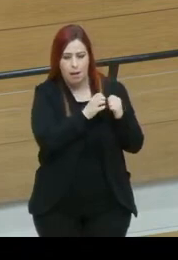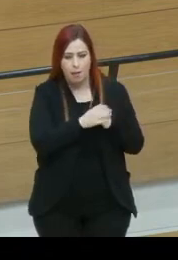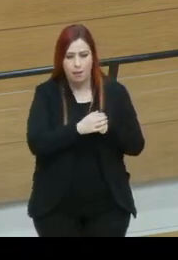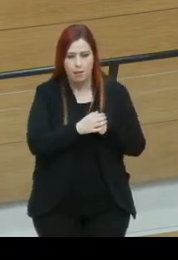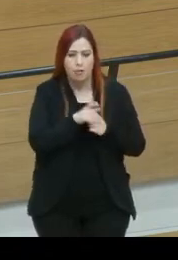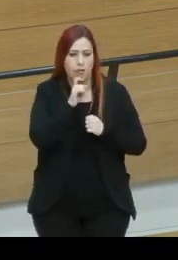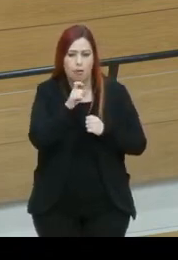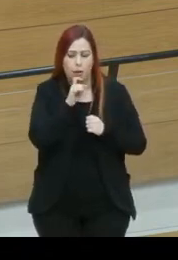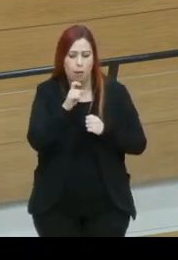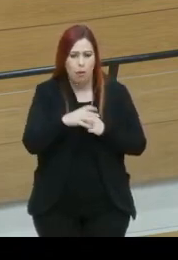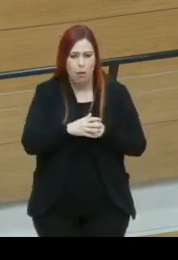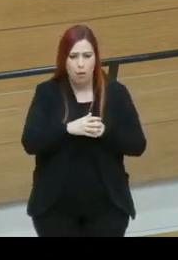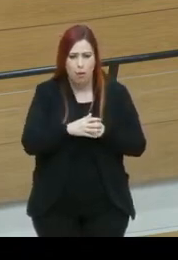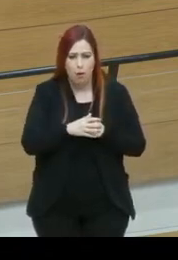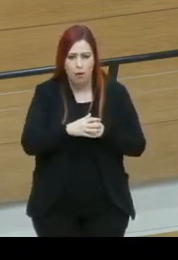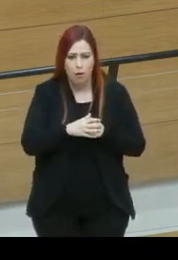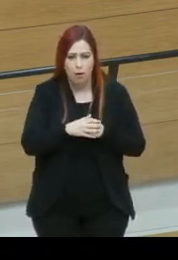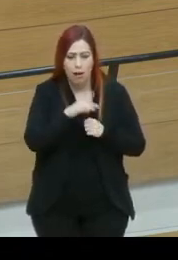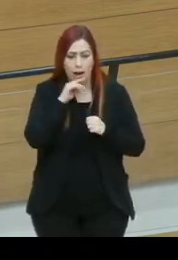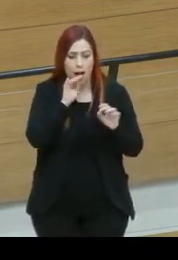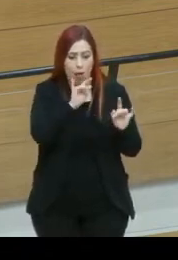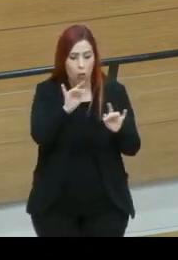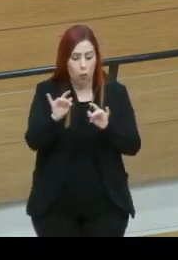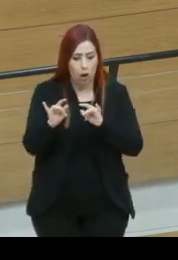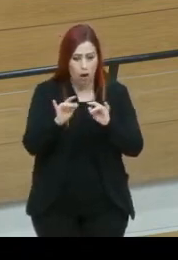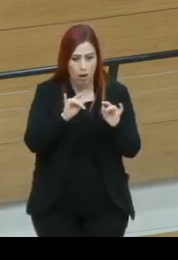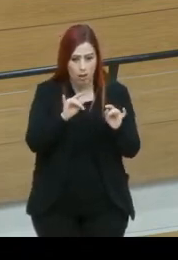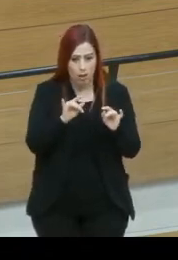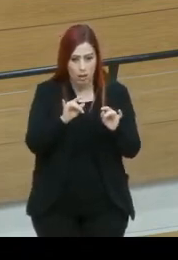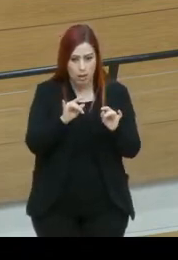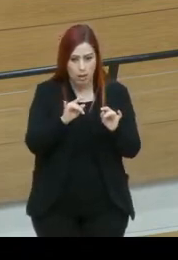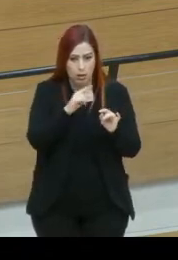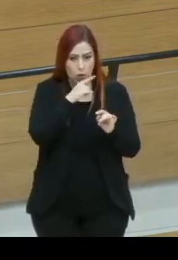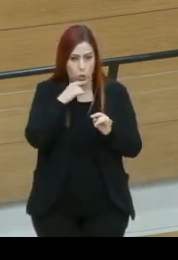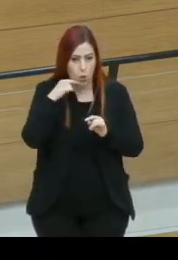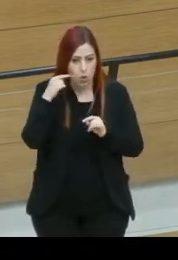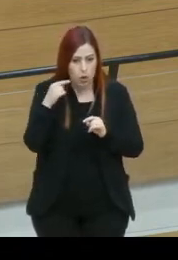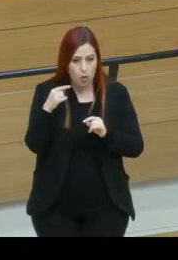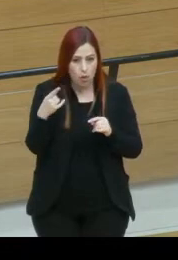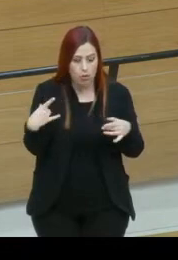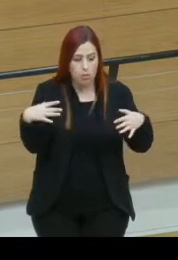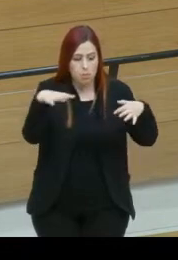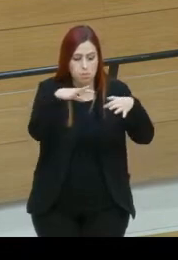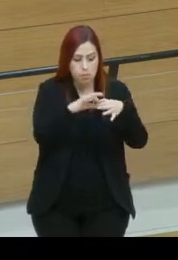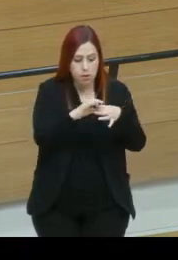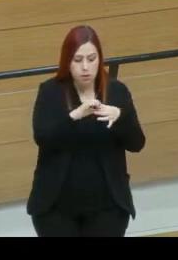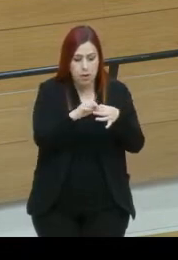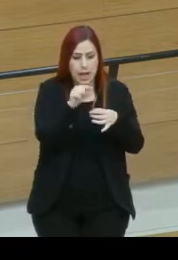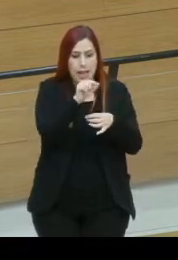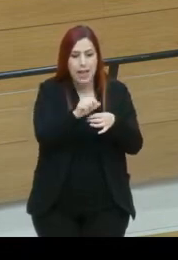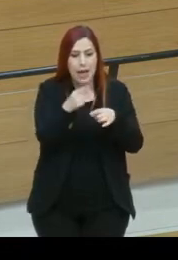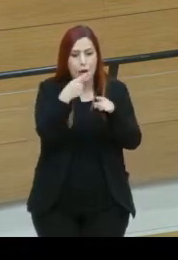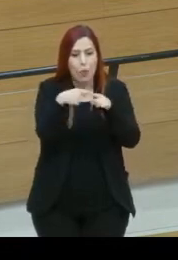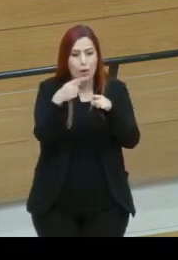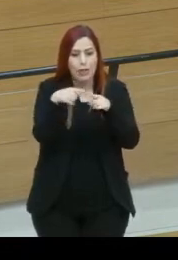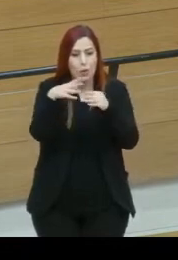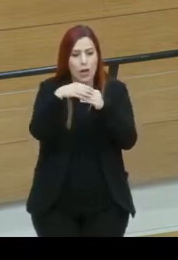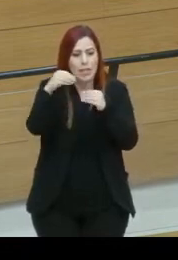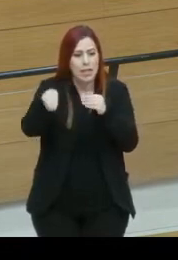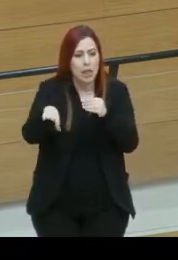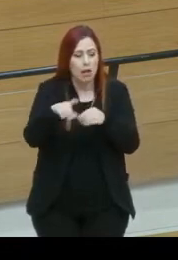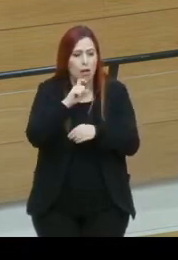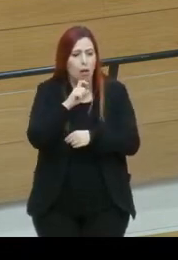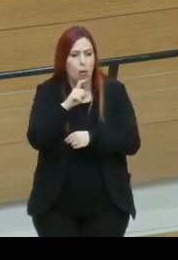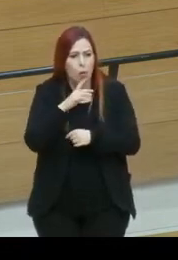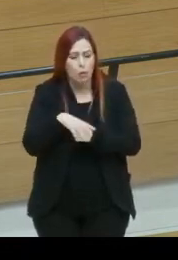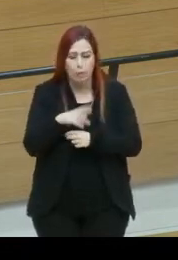conectas esos azúcares, esos glúcidos, a a las nanopartículas de sílice? Vale,